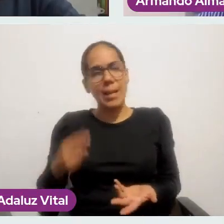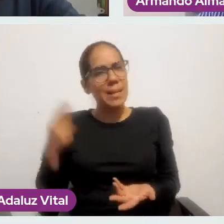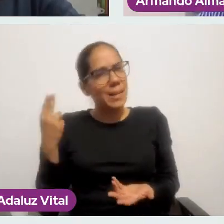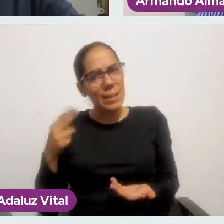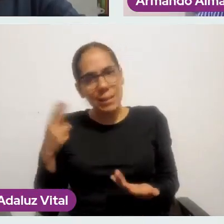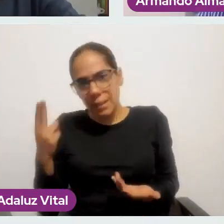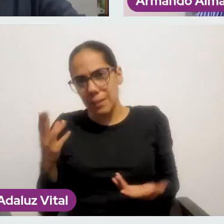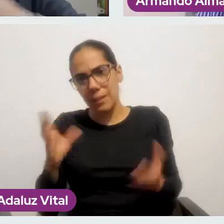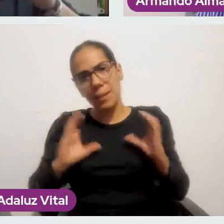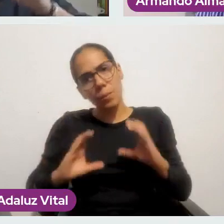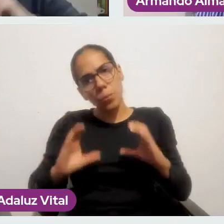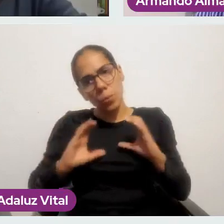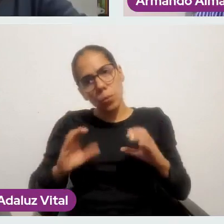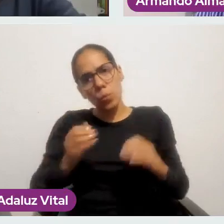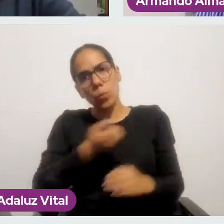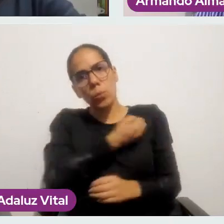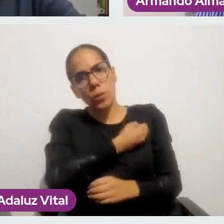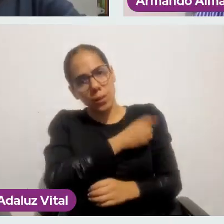niño.